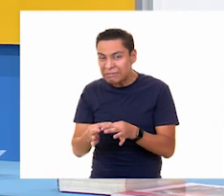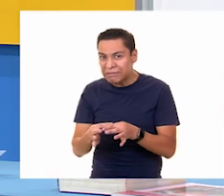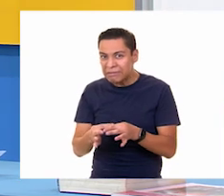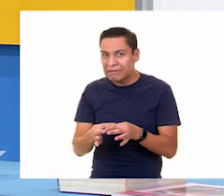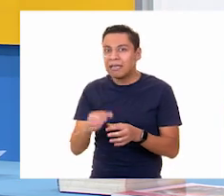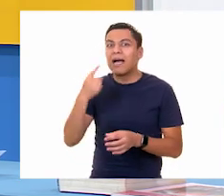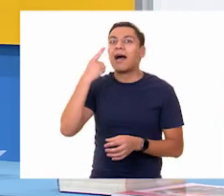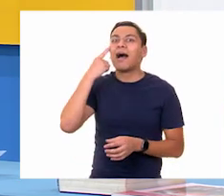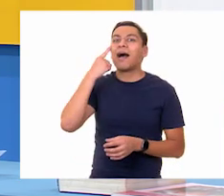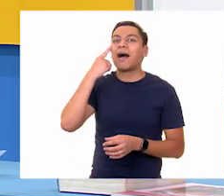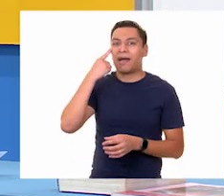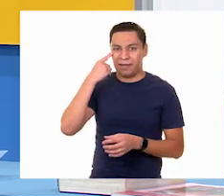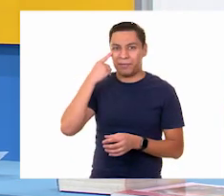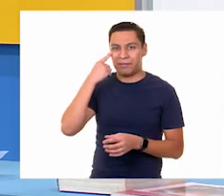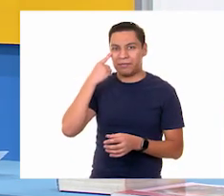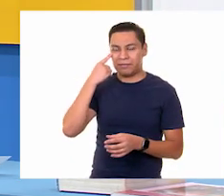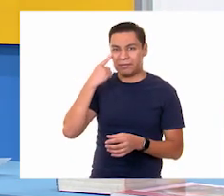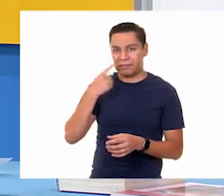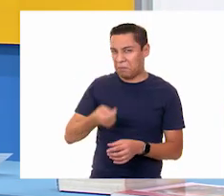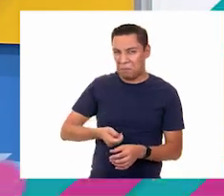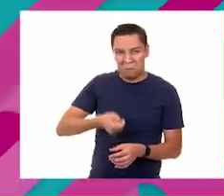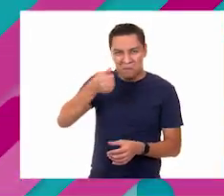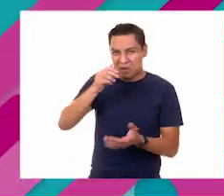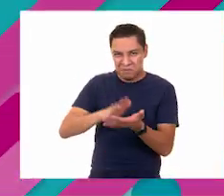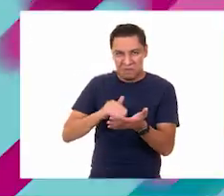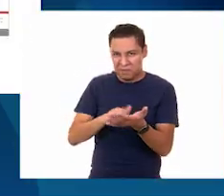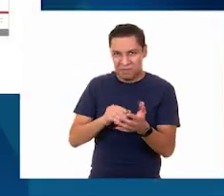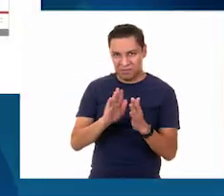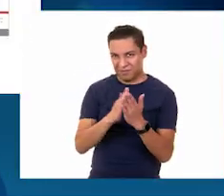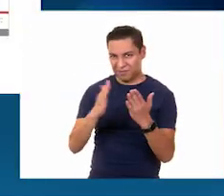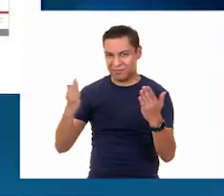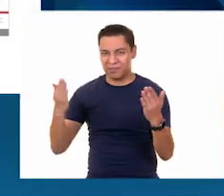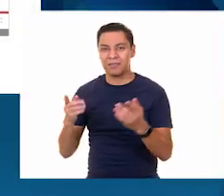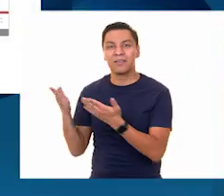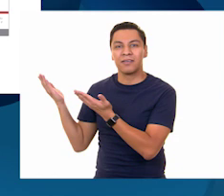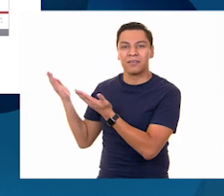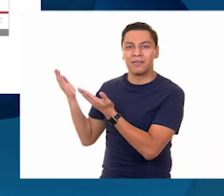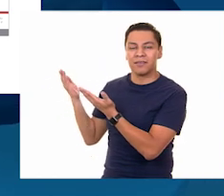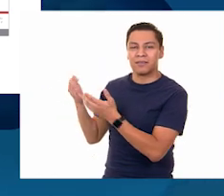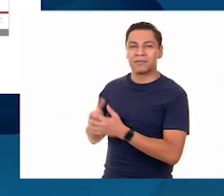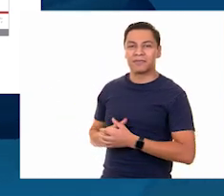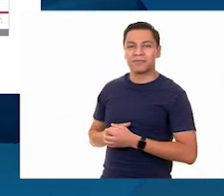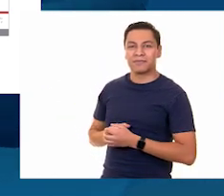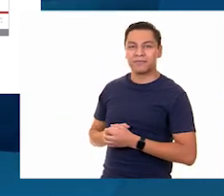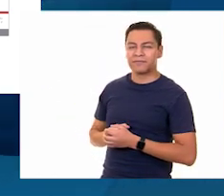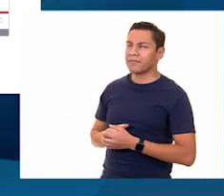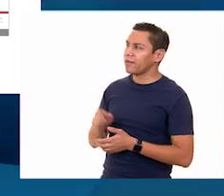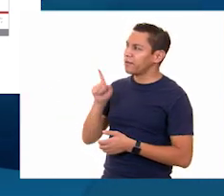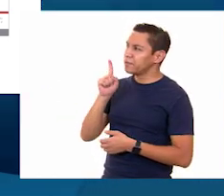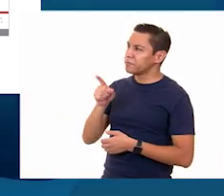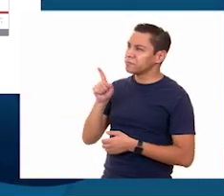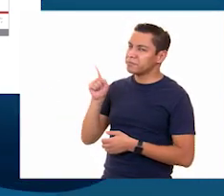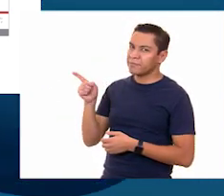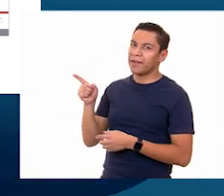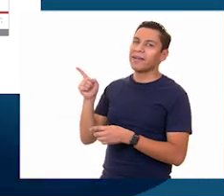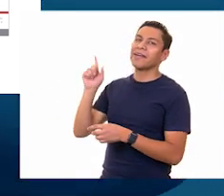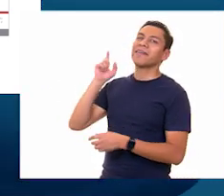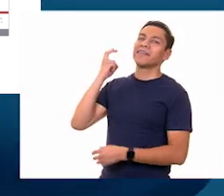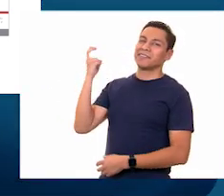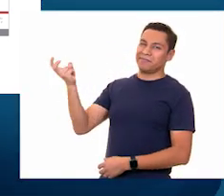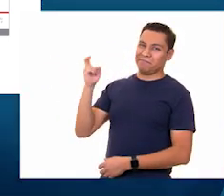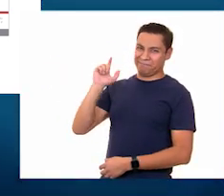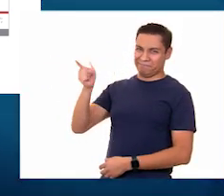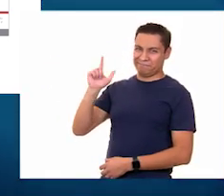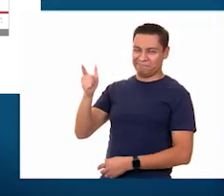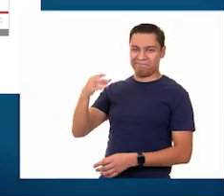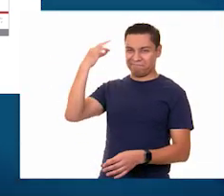ver las columnas del documento original. ¿Les parece? Sí, a ver, va a ver. estamos viendo. Mira, exactamente. ¡Ah, sí!